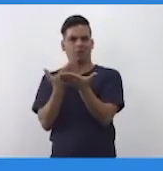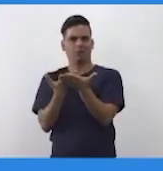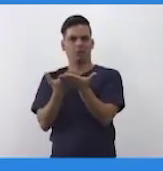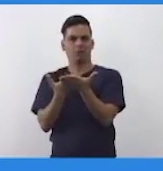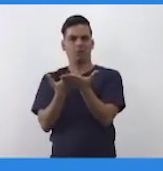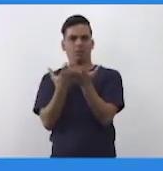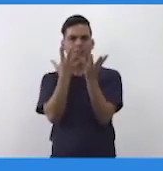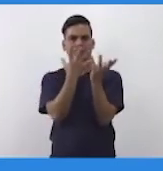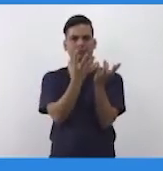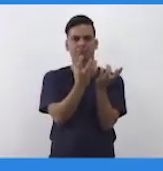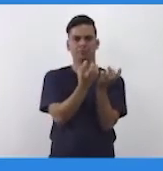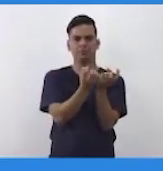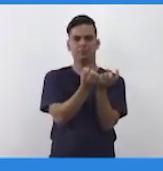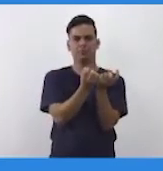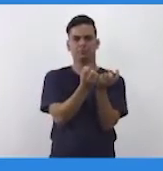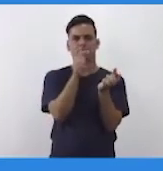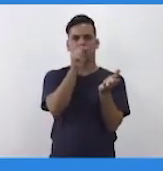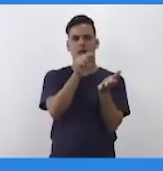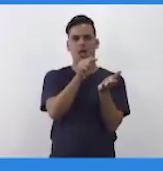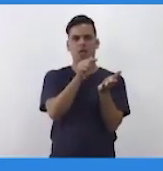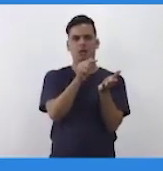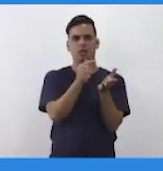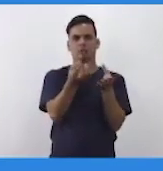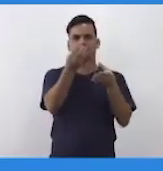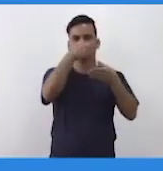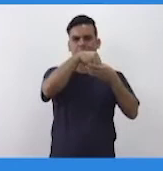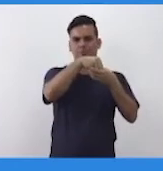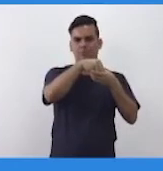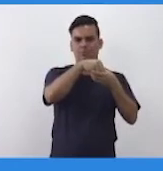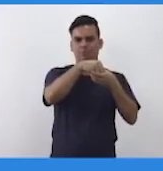Fermentación en condiciones anaerobias